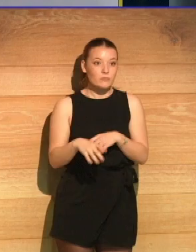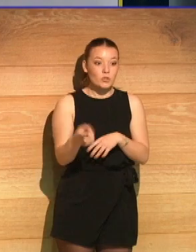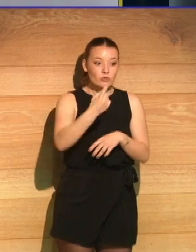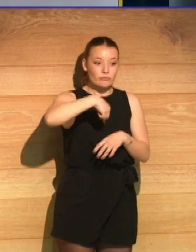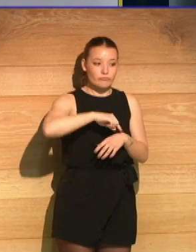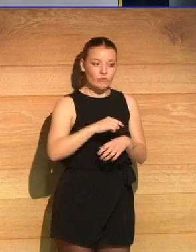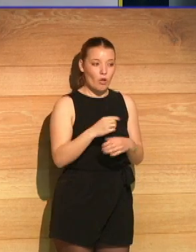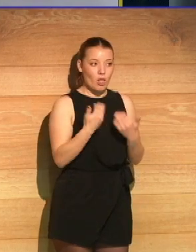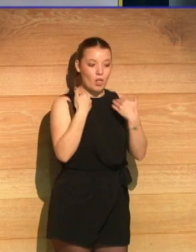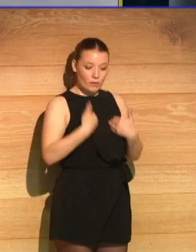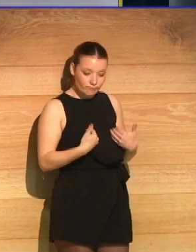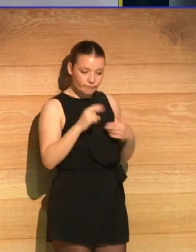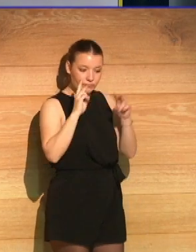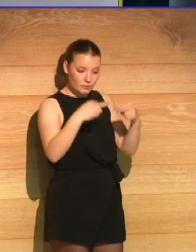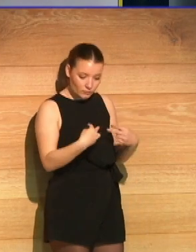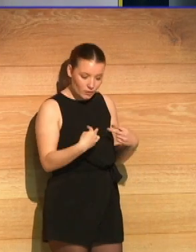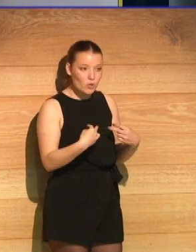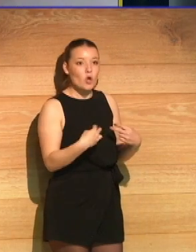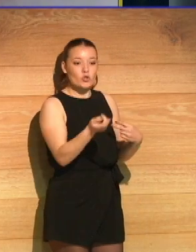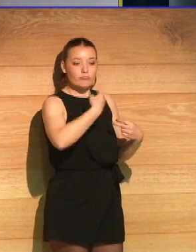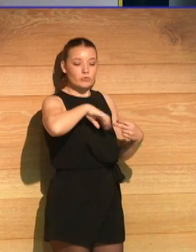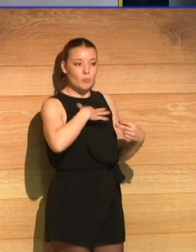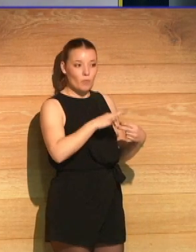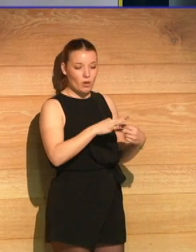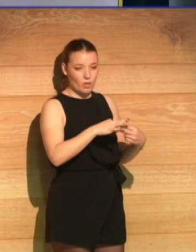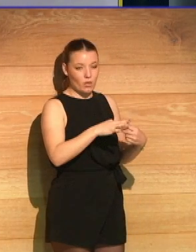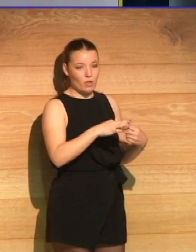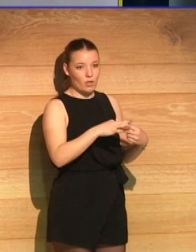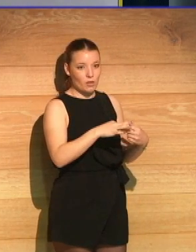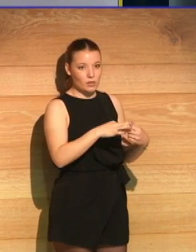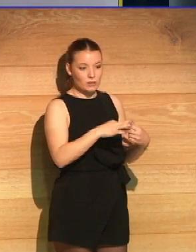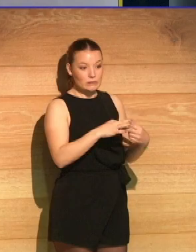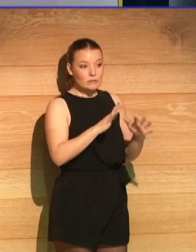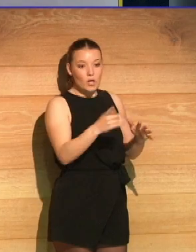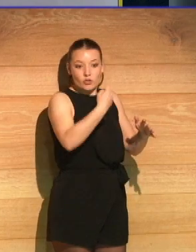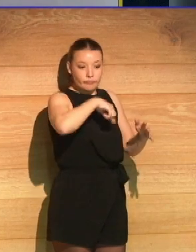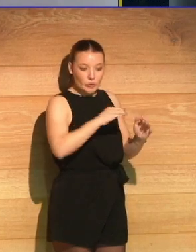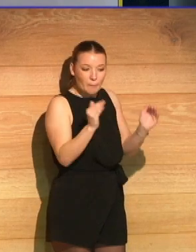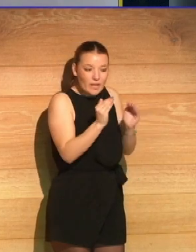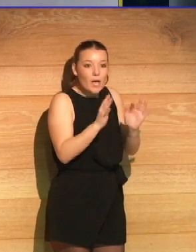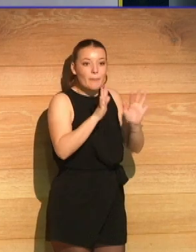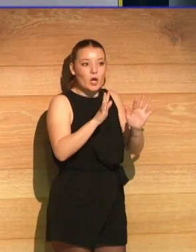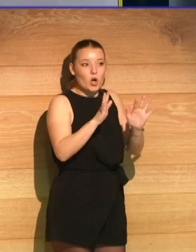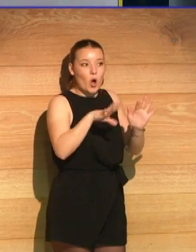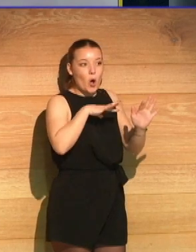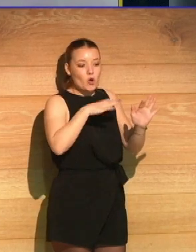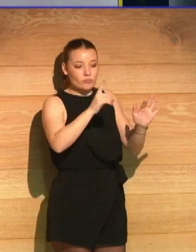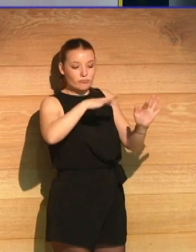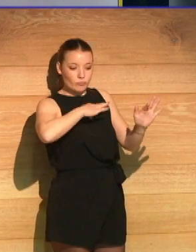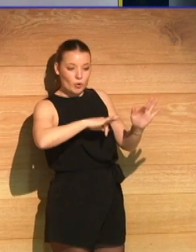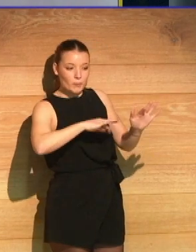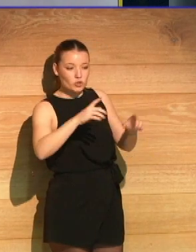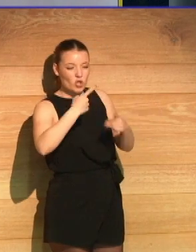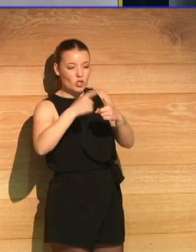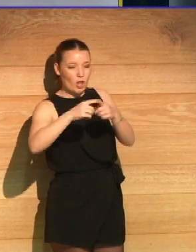individuos podemos hacer, dentro de que somos pequeños, podemos hacer cosas más o menos grandes. Y